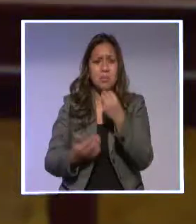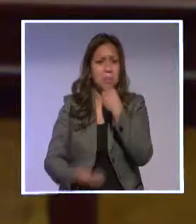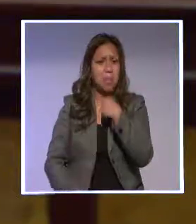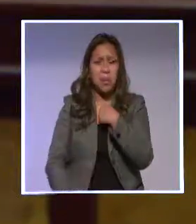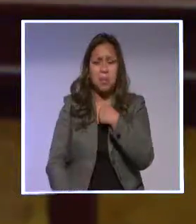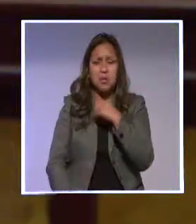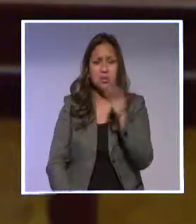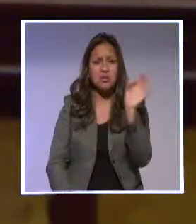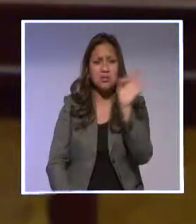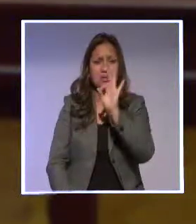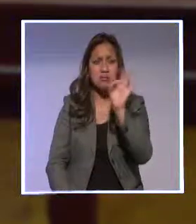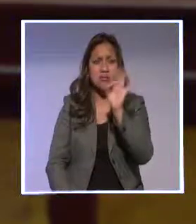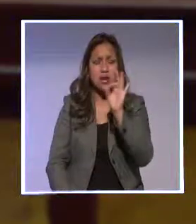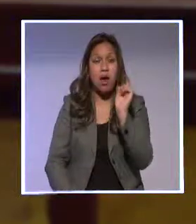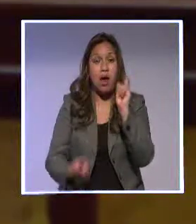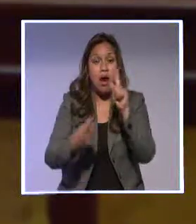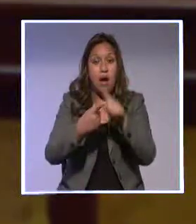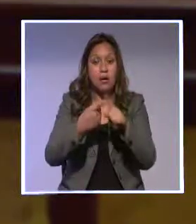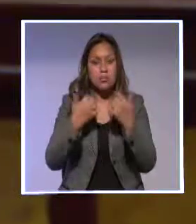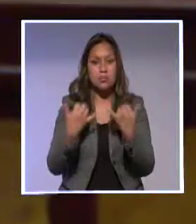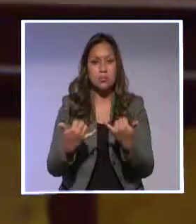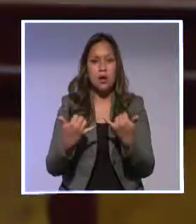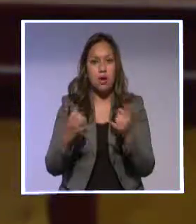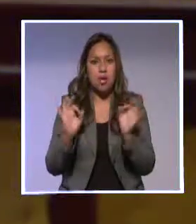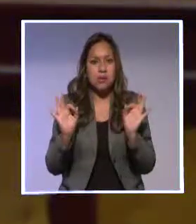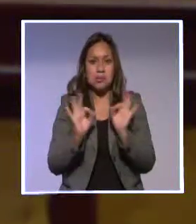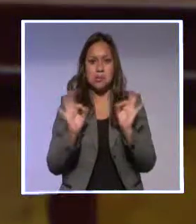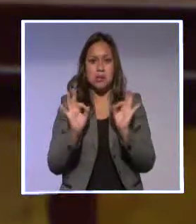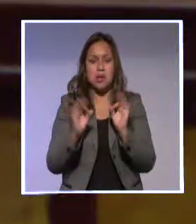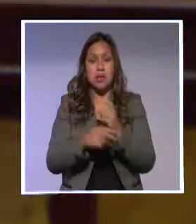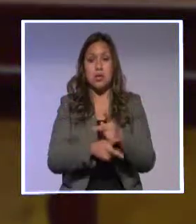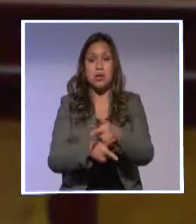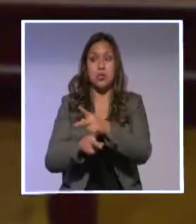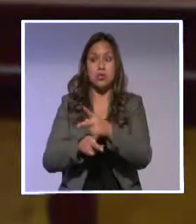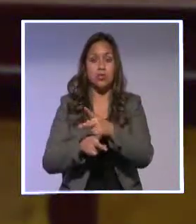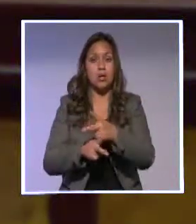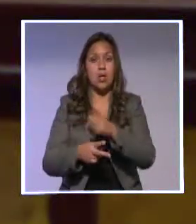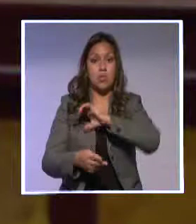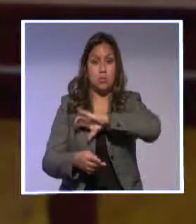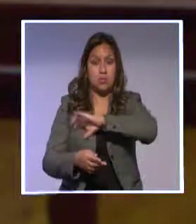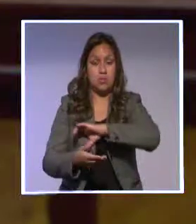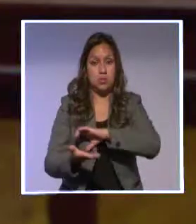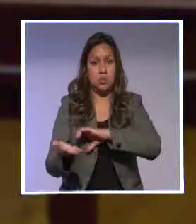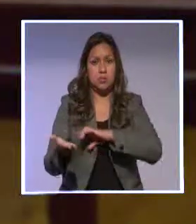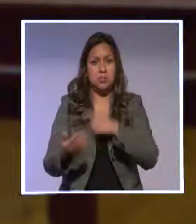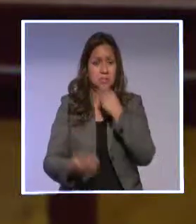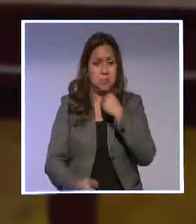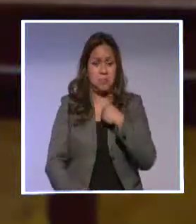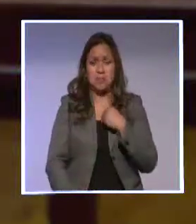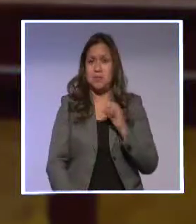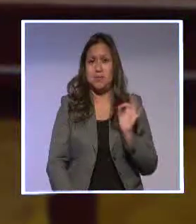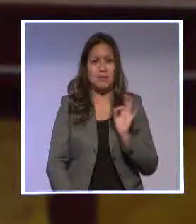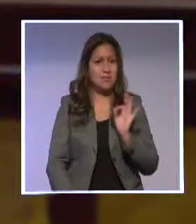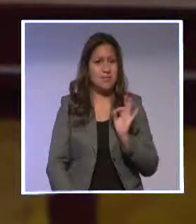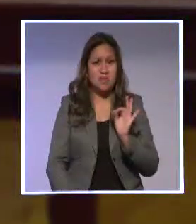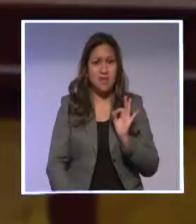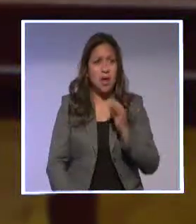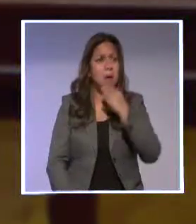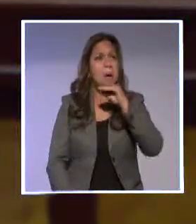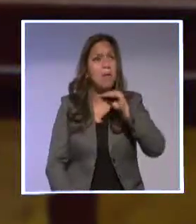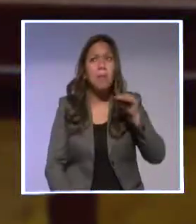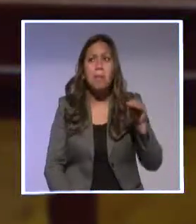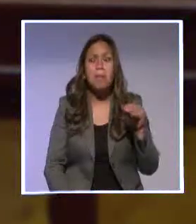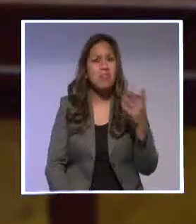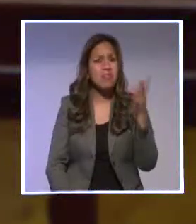alcalde mauricio rodas hasta el momento el consejo metropolitano es lo más preocupante no ha conocido en detalle el porqué